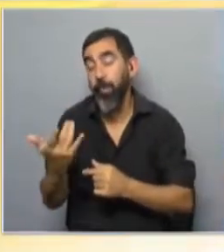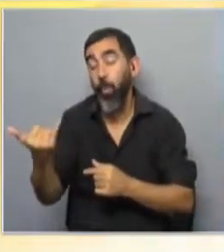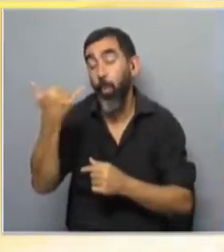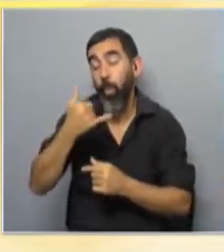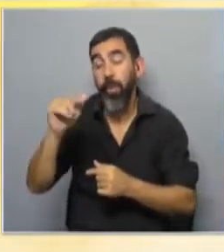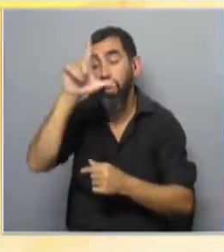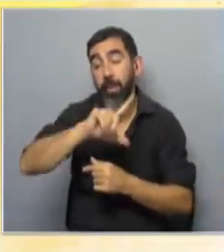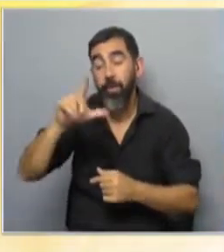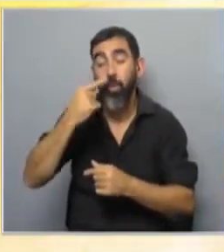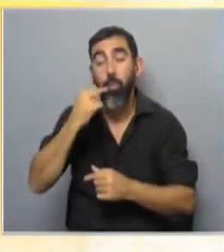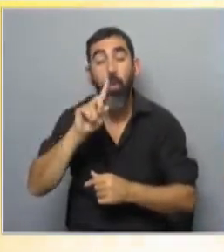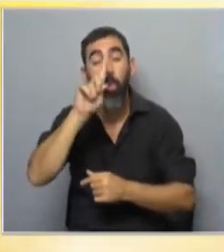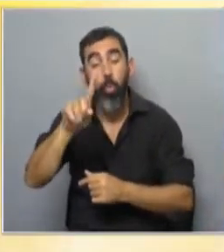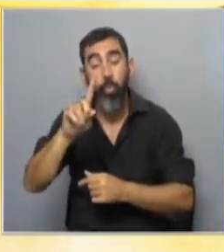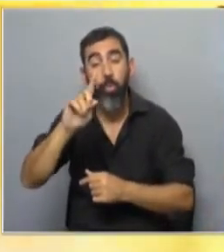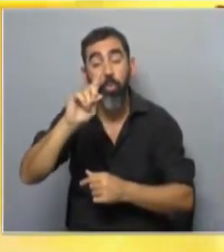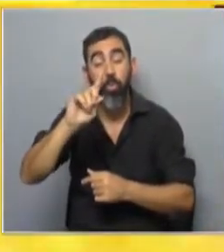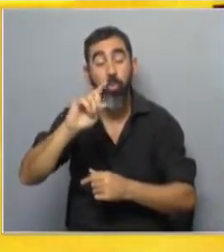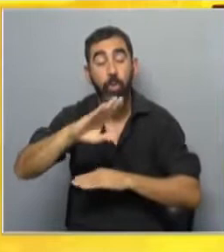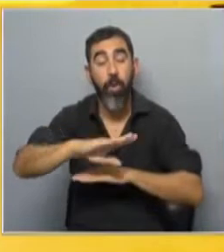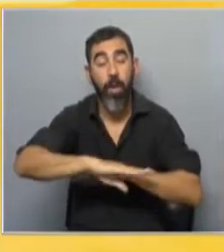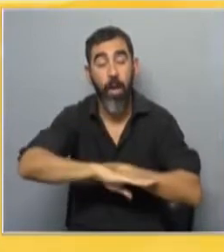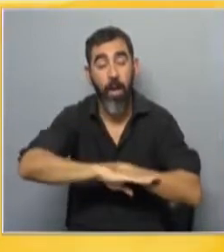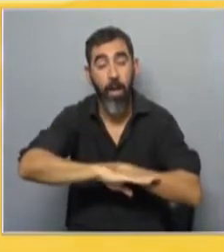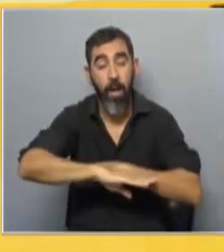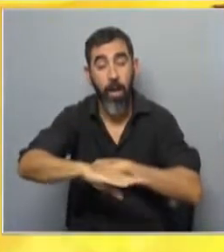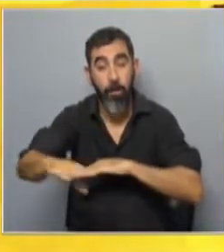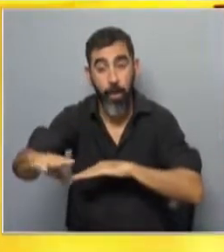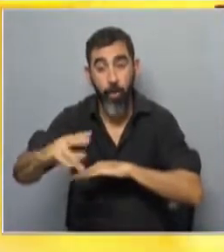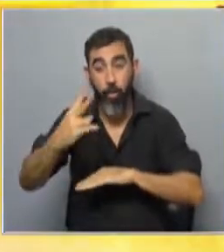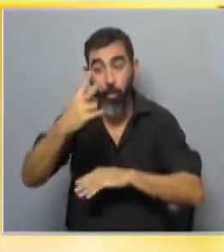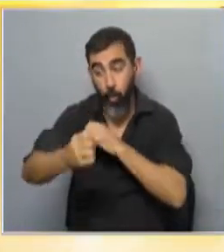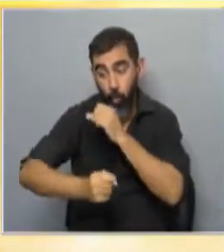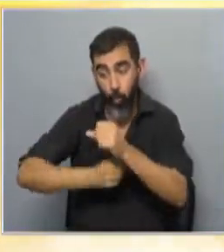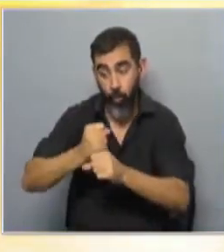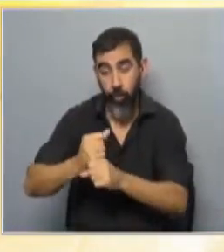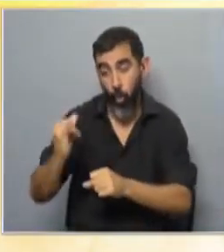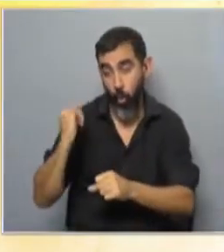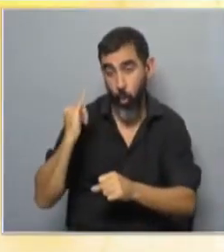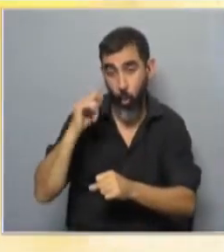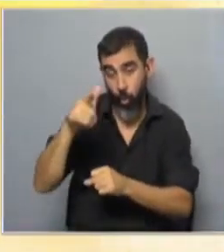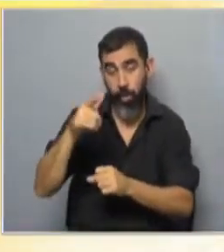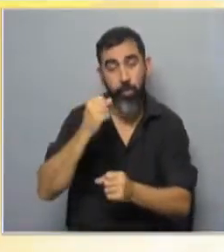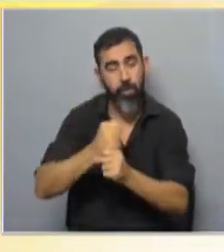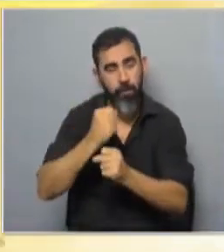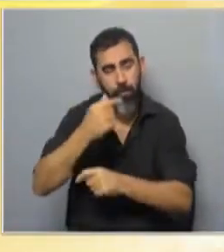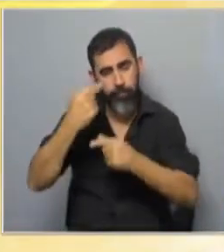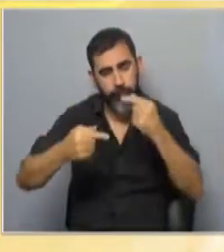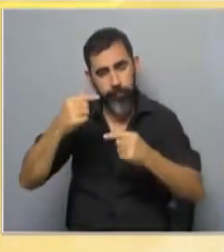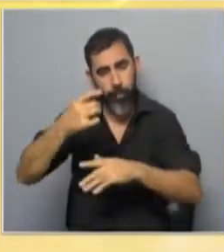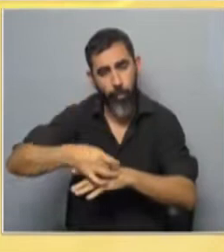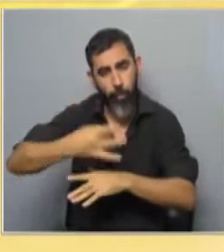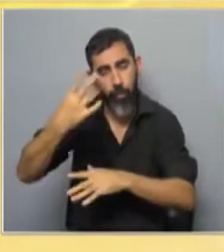del Liceo número 1 de Carmelo, que nos contó que durante 2 años hicieron todo un trabajo multidisciplinario en